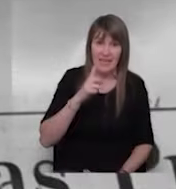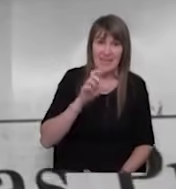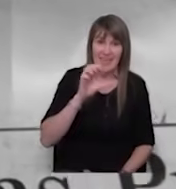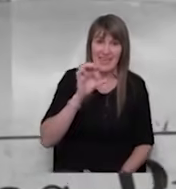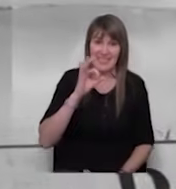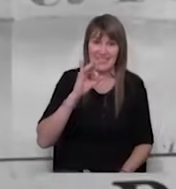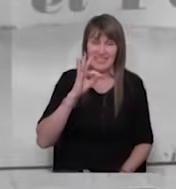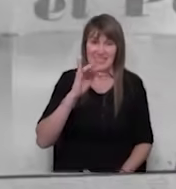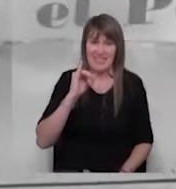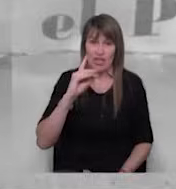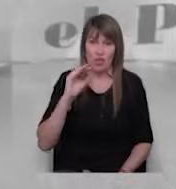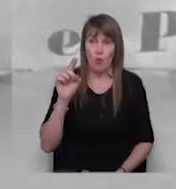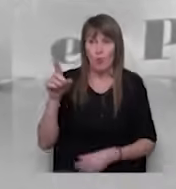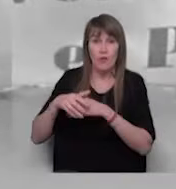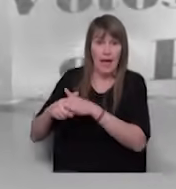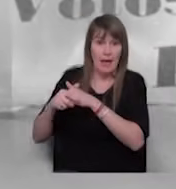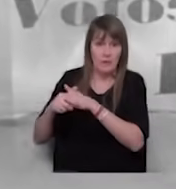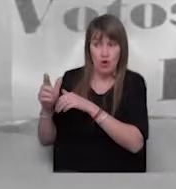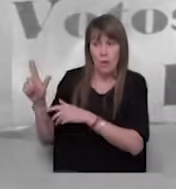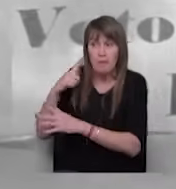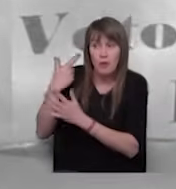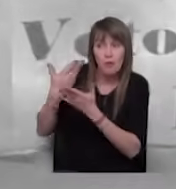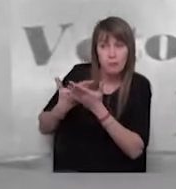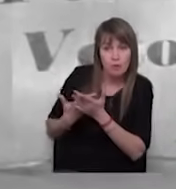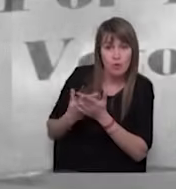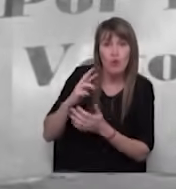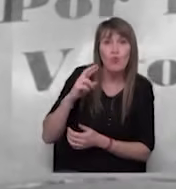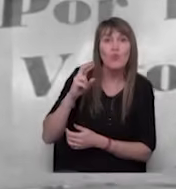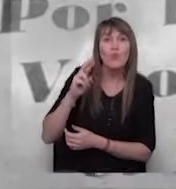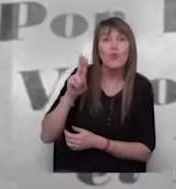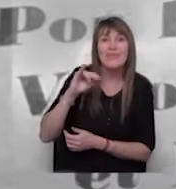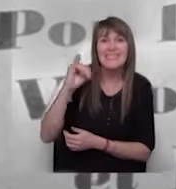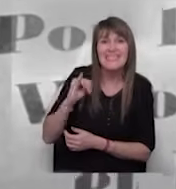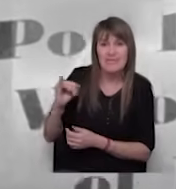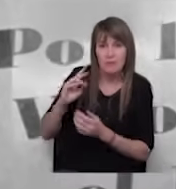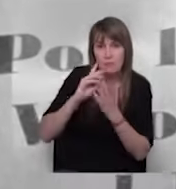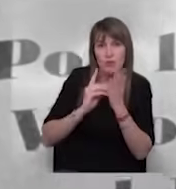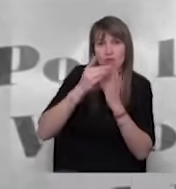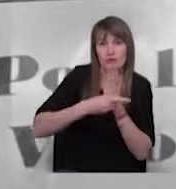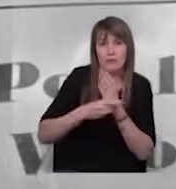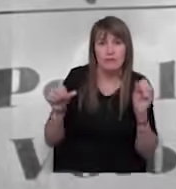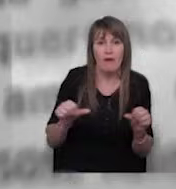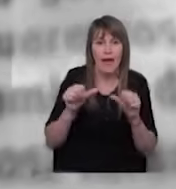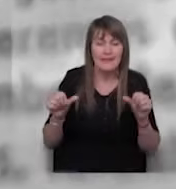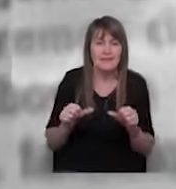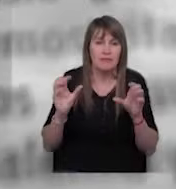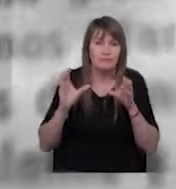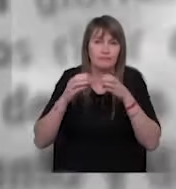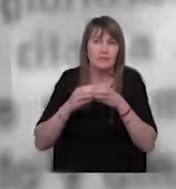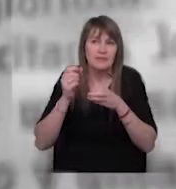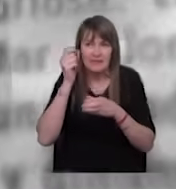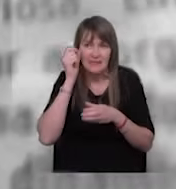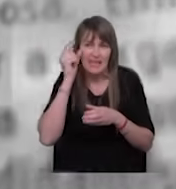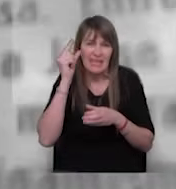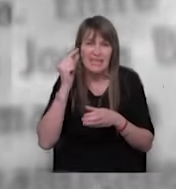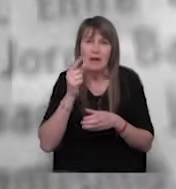de jefatura, Atilio Galán Ruiz, me propuso preparar en común un proyecto para crear una dirección de inteligencia policial que